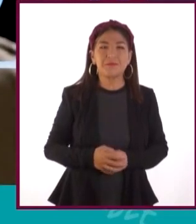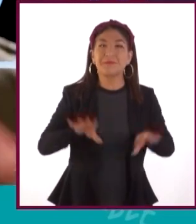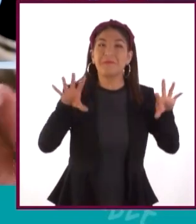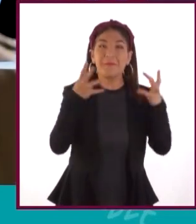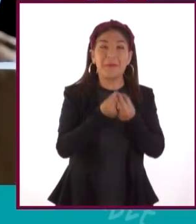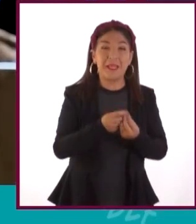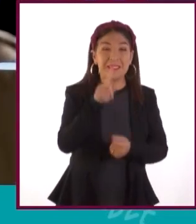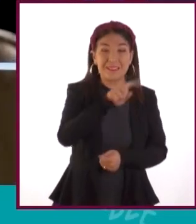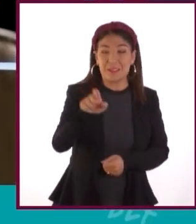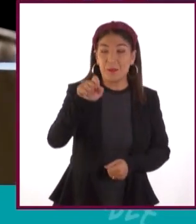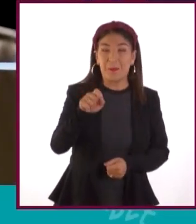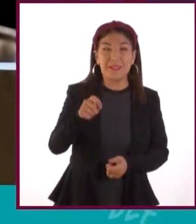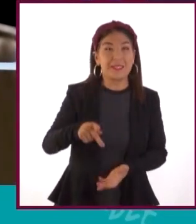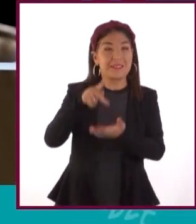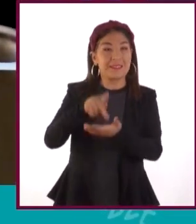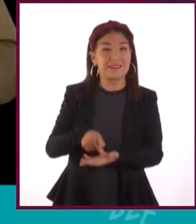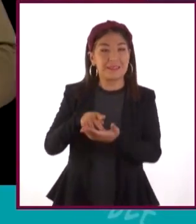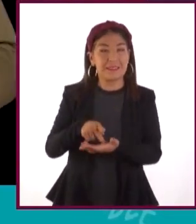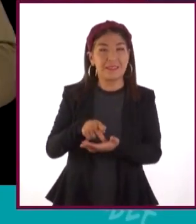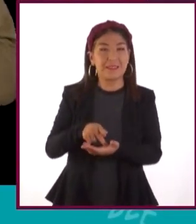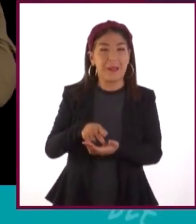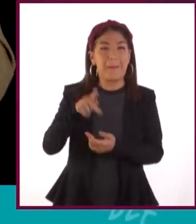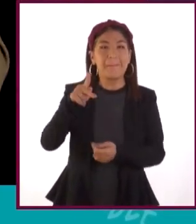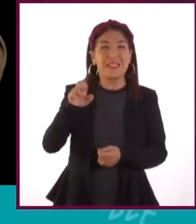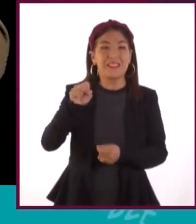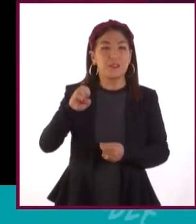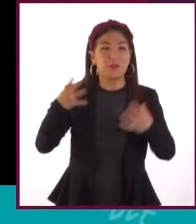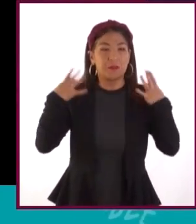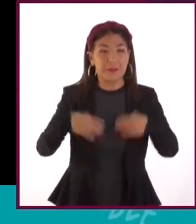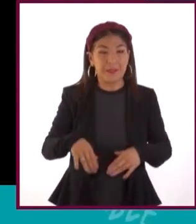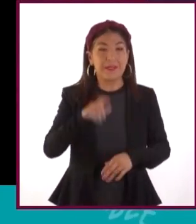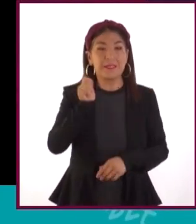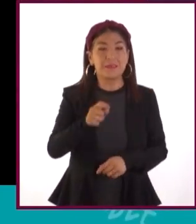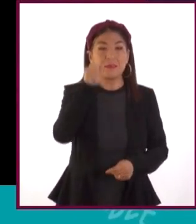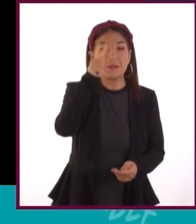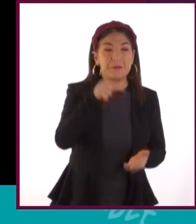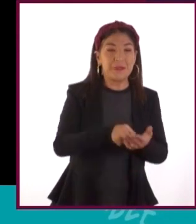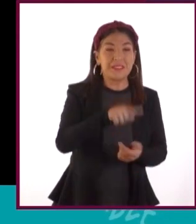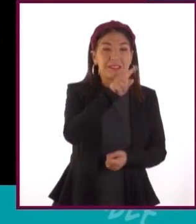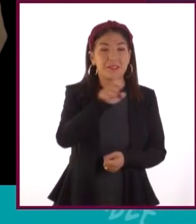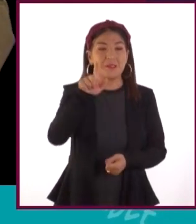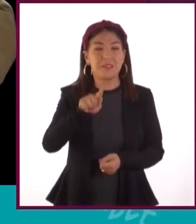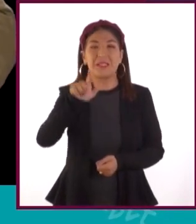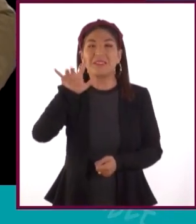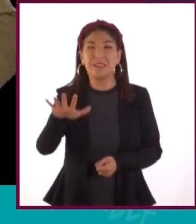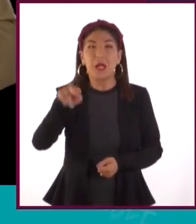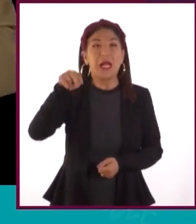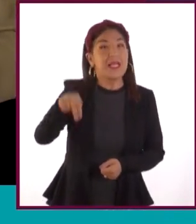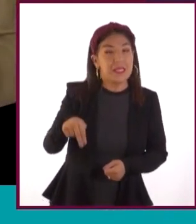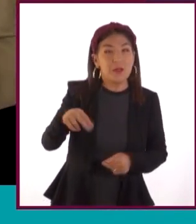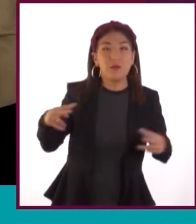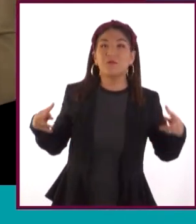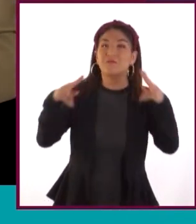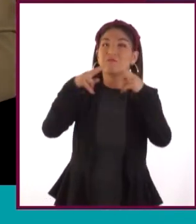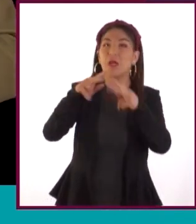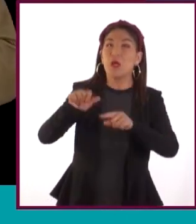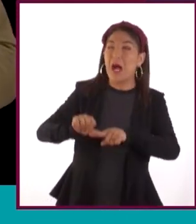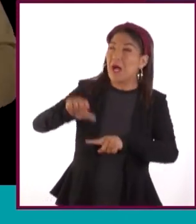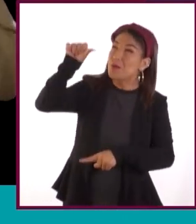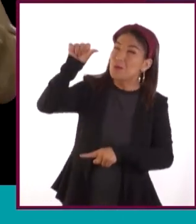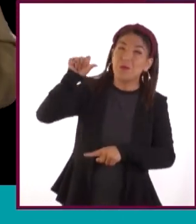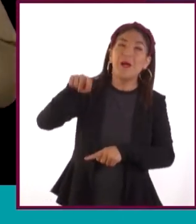5.610 metros. Ahora, esta distancia tiene que estar elevada al cuadrado, entonces todo esto estaría elevado al